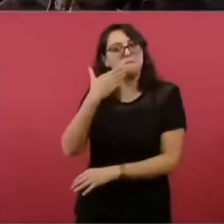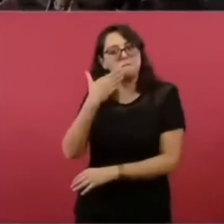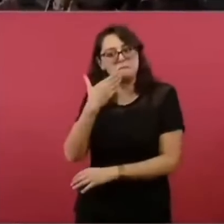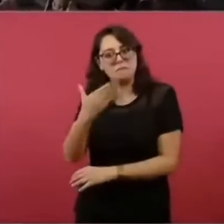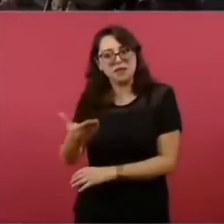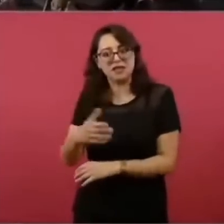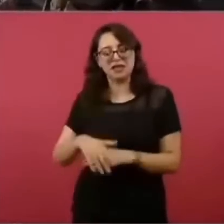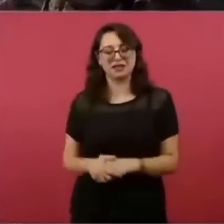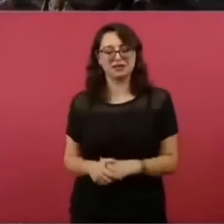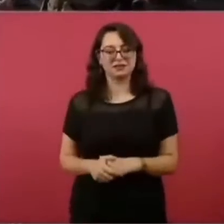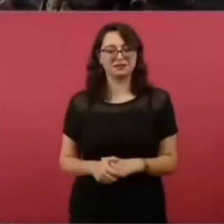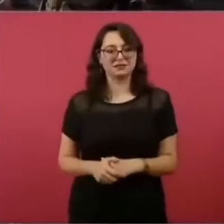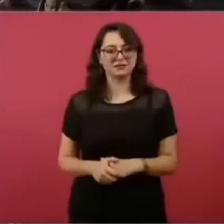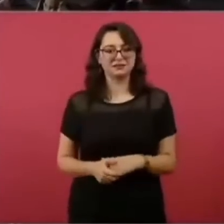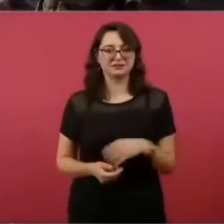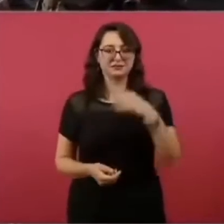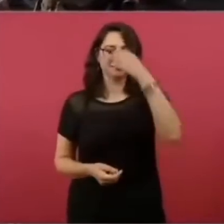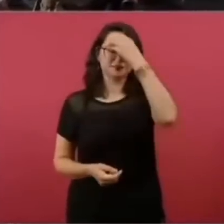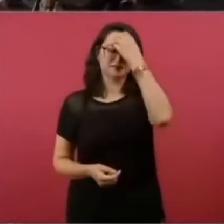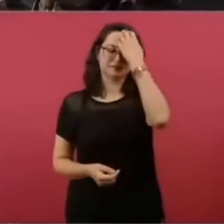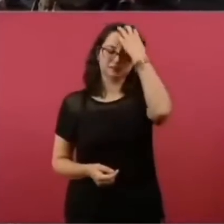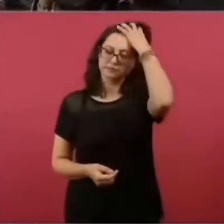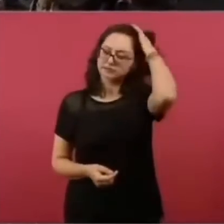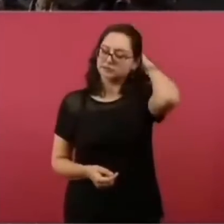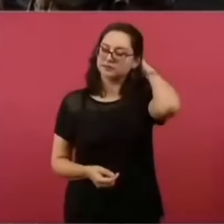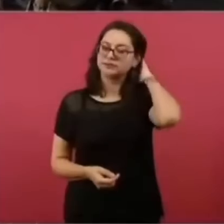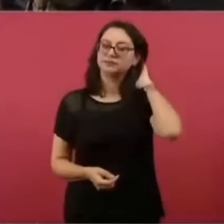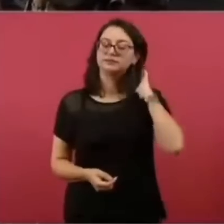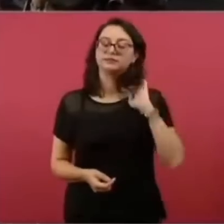El primer partido